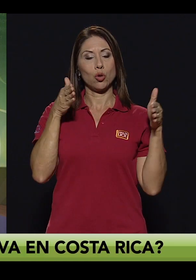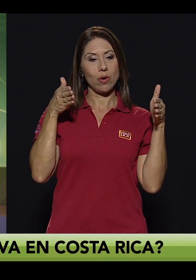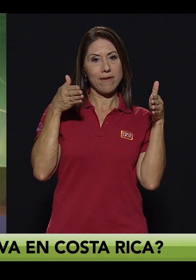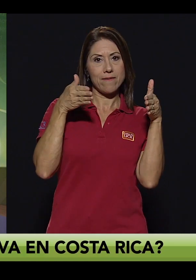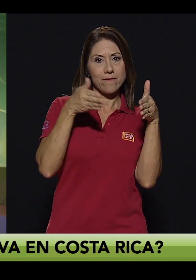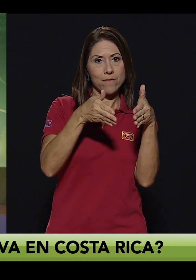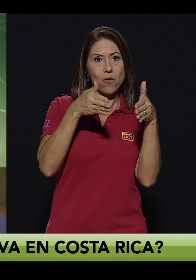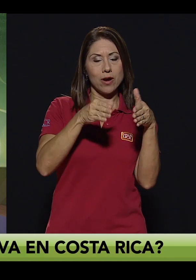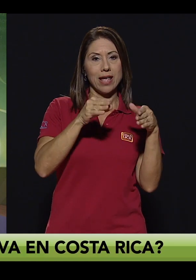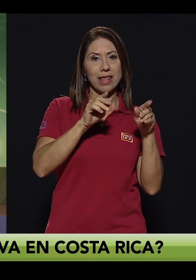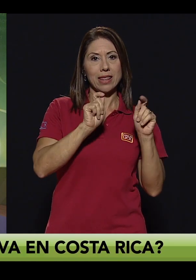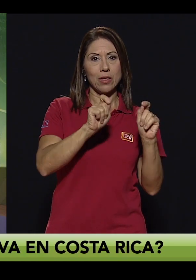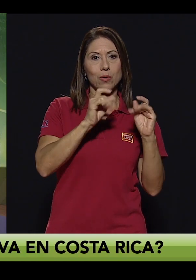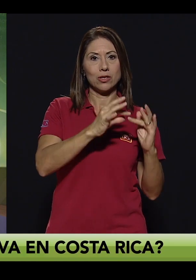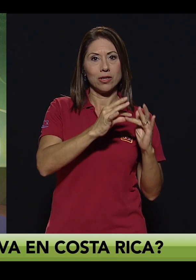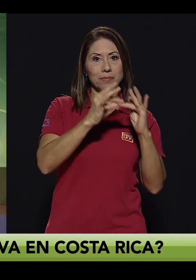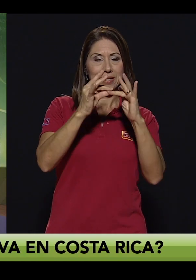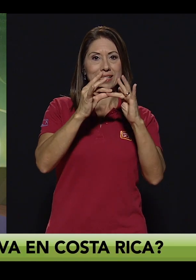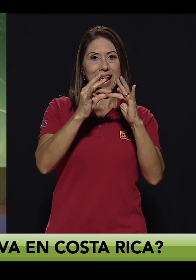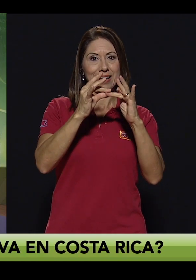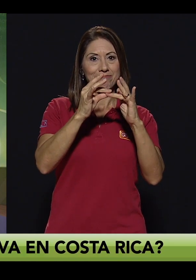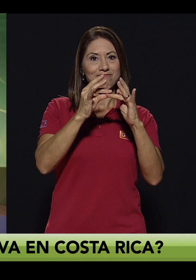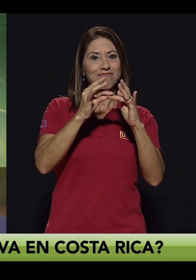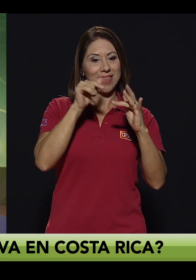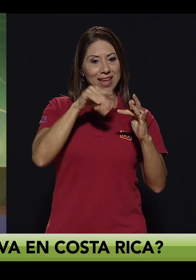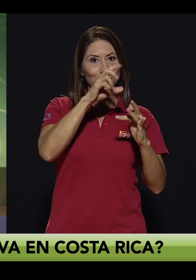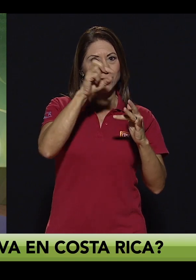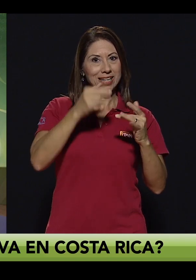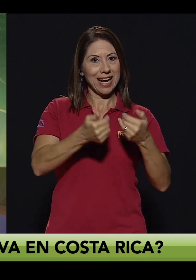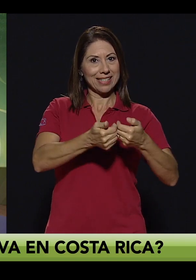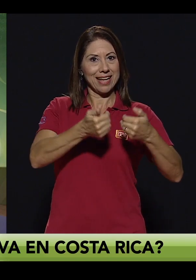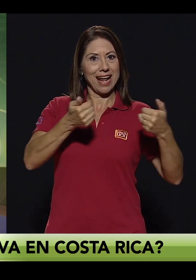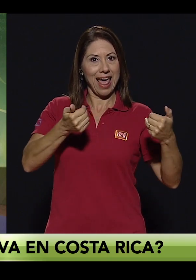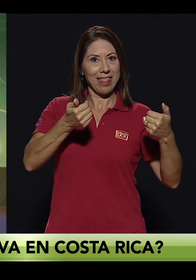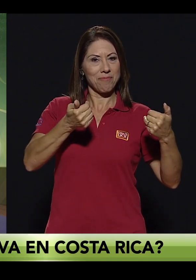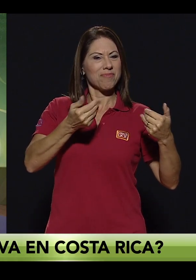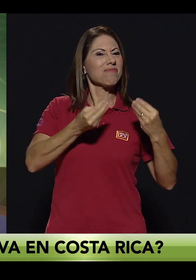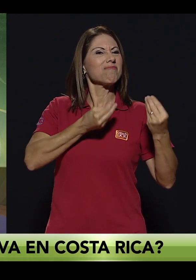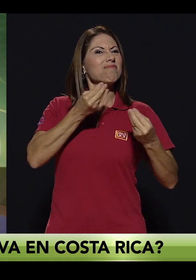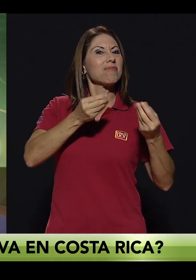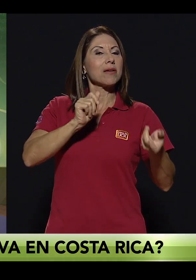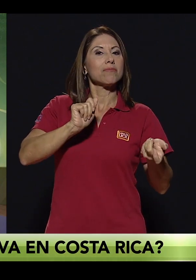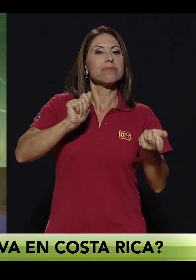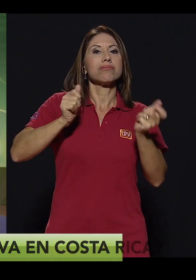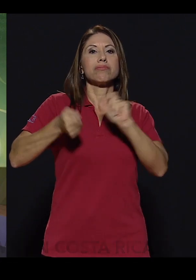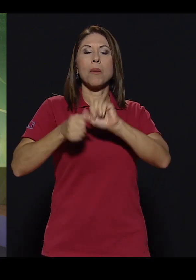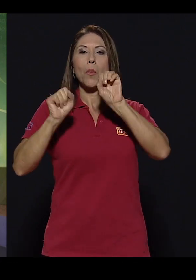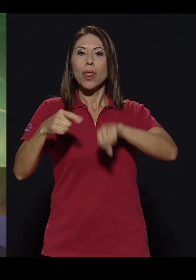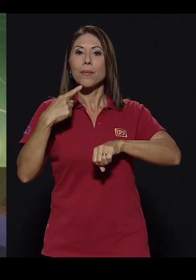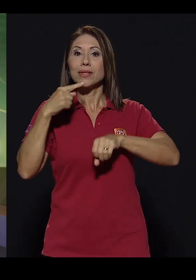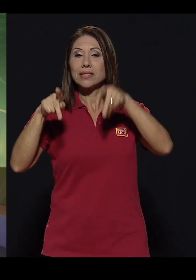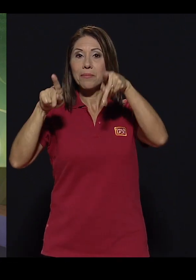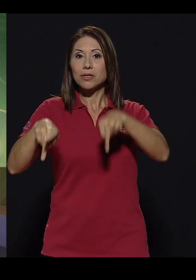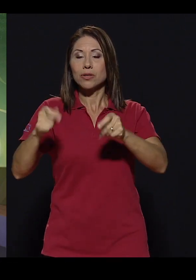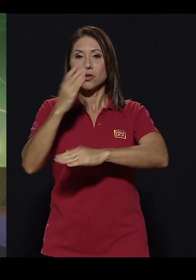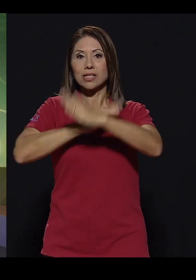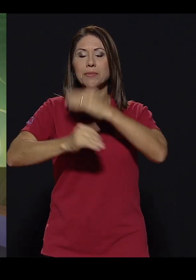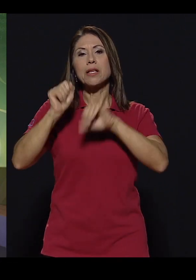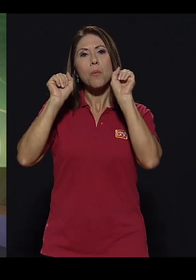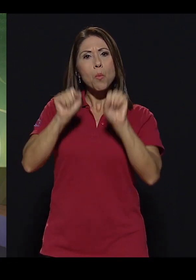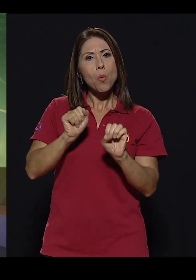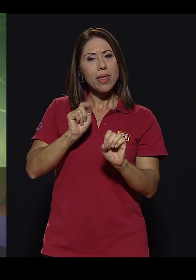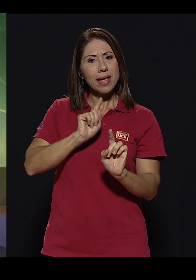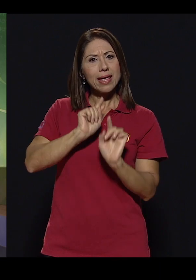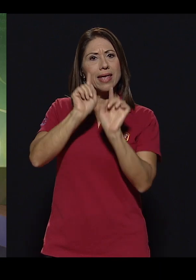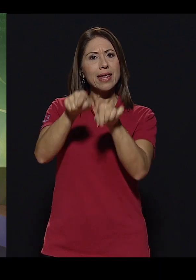de la educación especial a un segregada en costa rica a que podamos decir que las personas con discapacidad puedan asistir a los